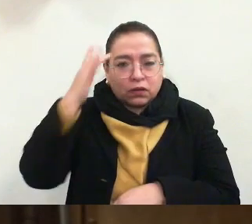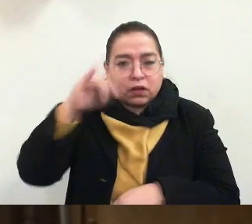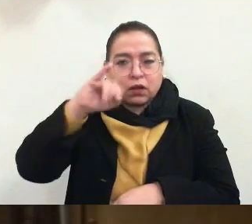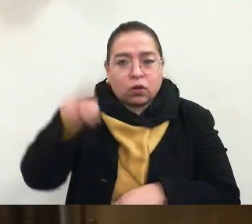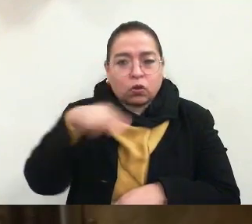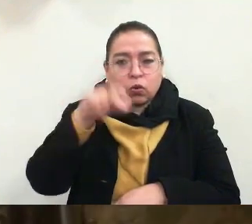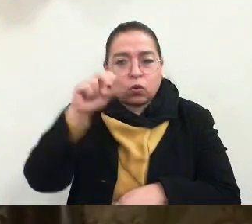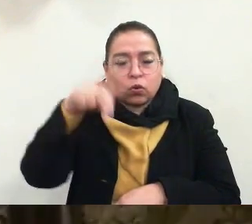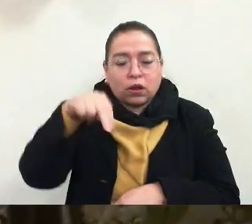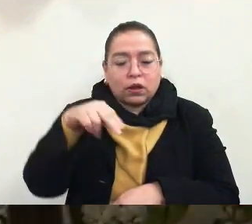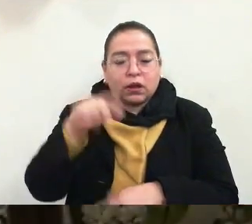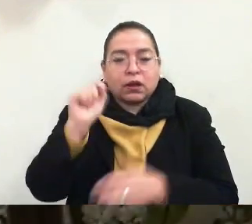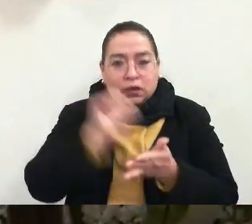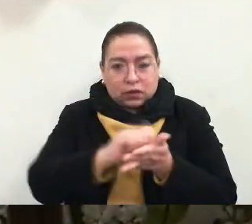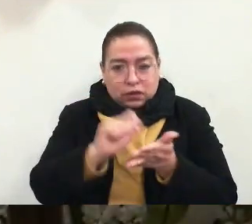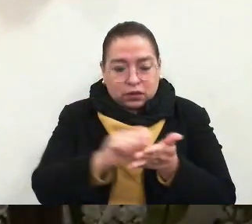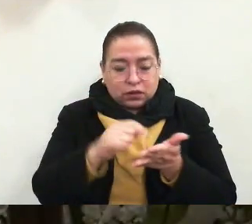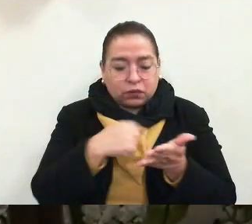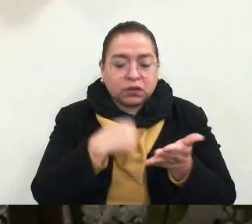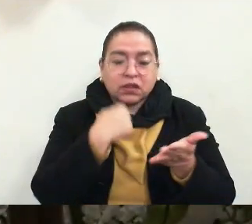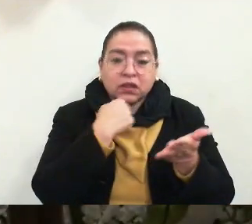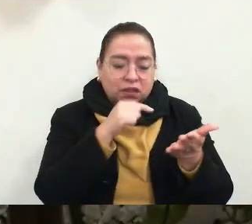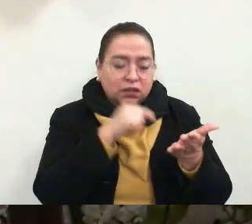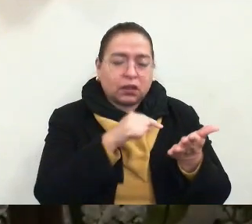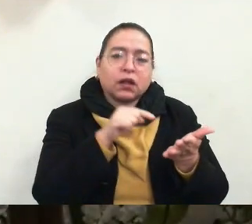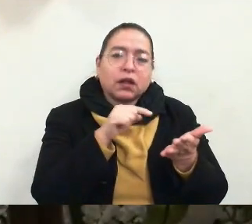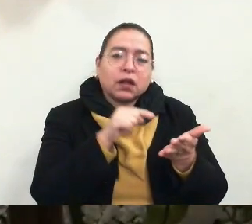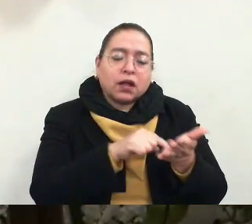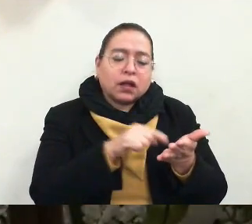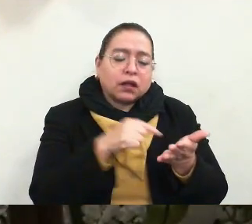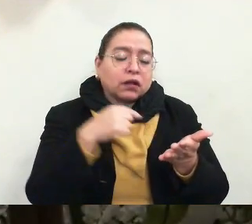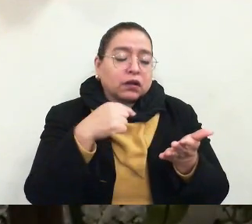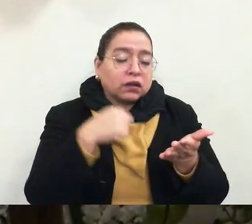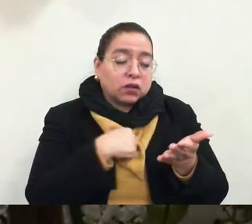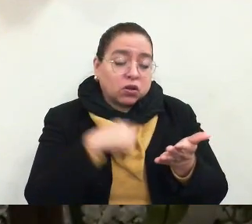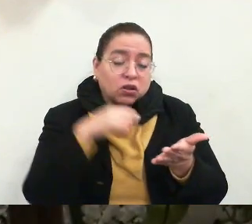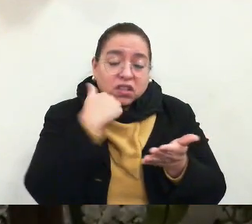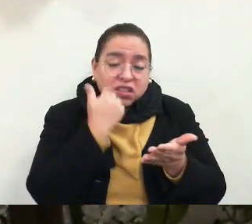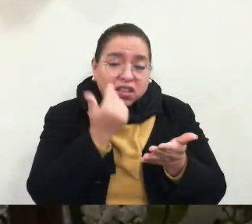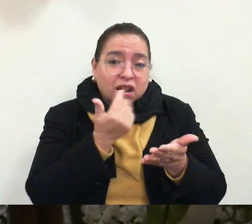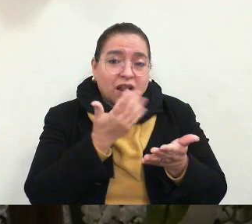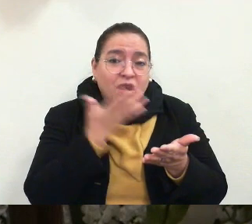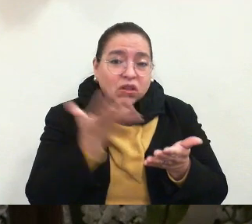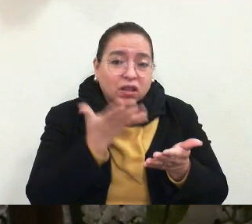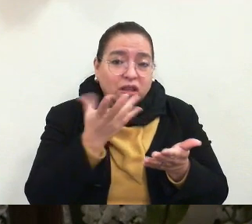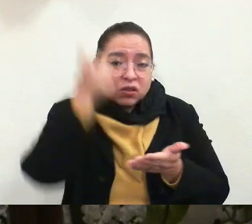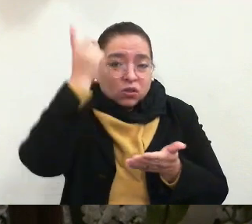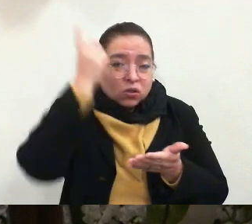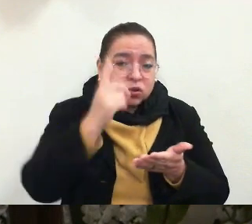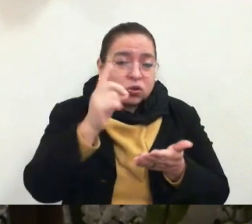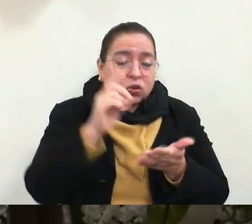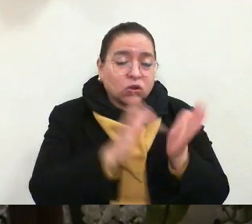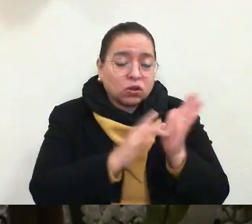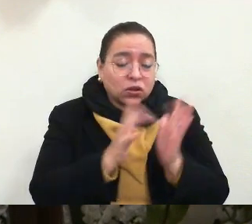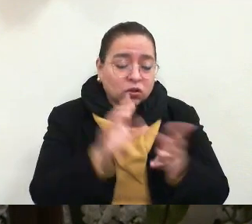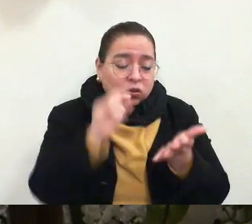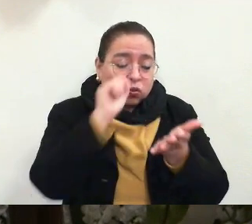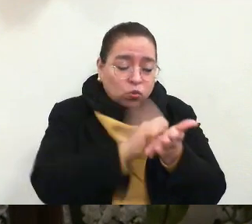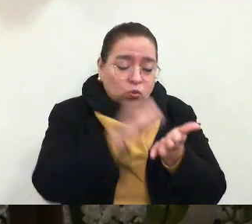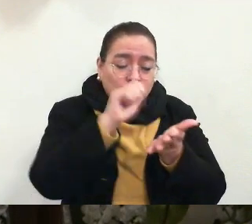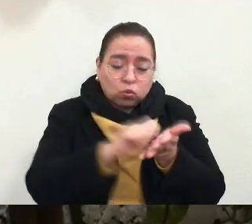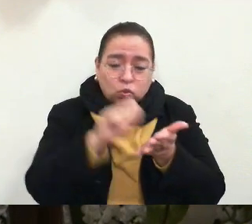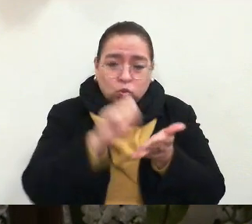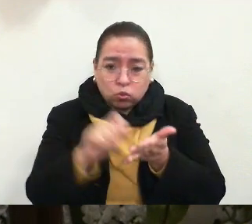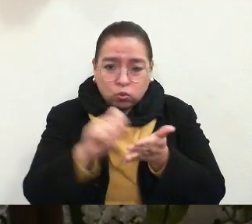Si quisiéramos escribir todo lo que Dios hizo y todo lo que Dios